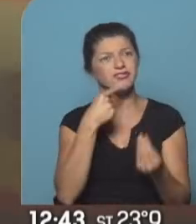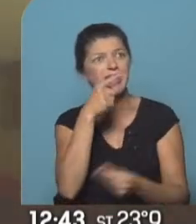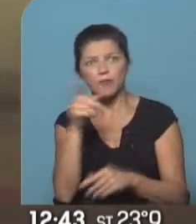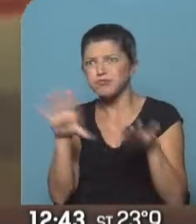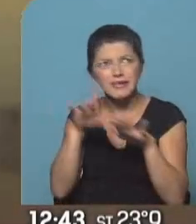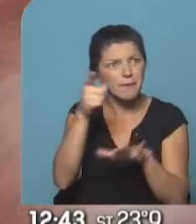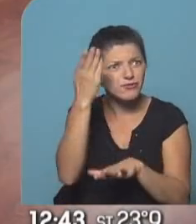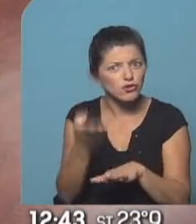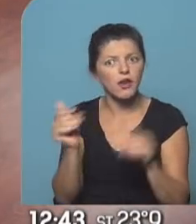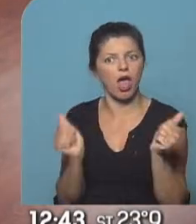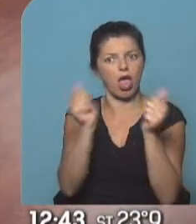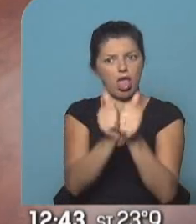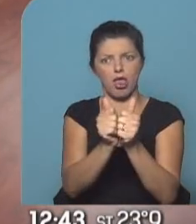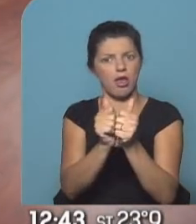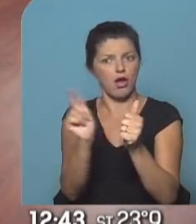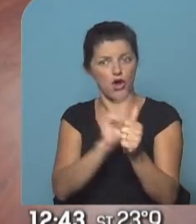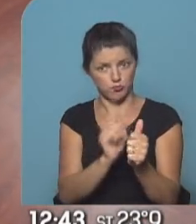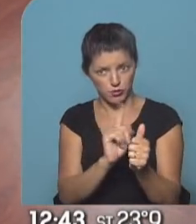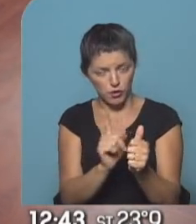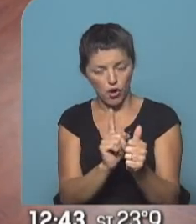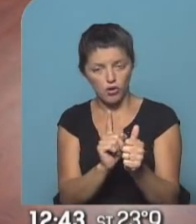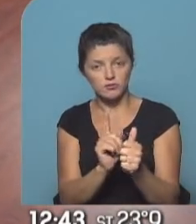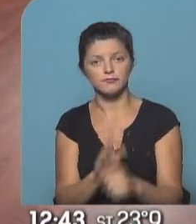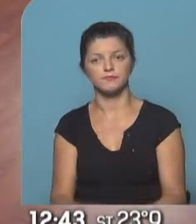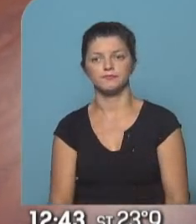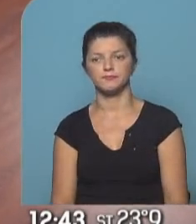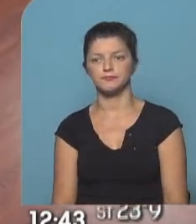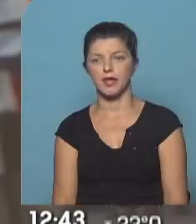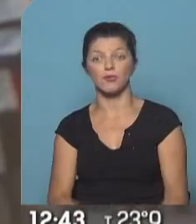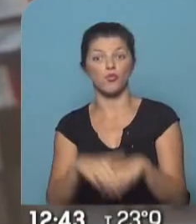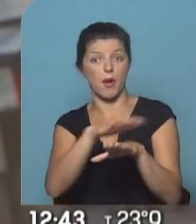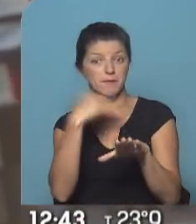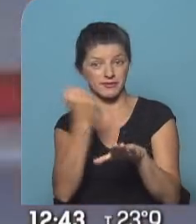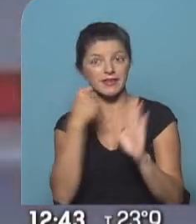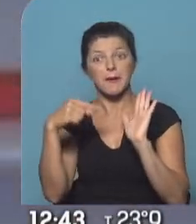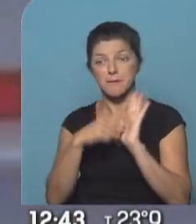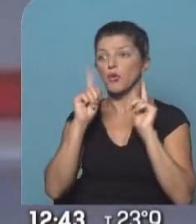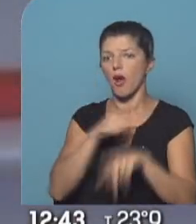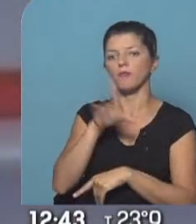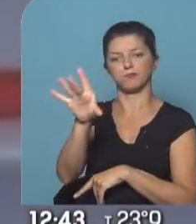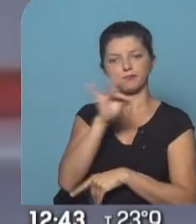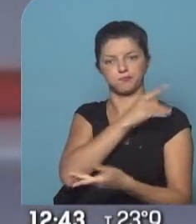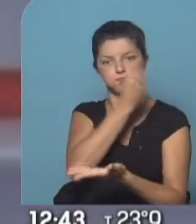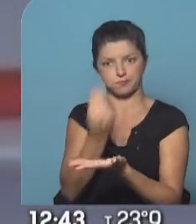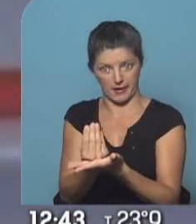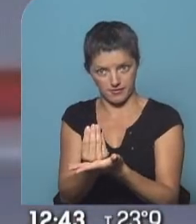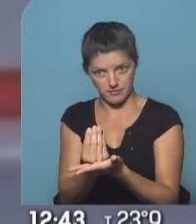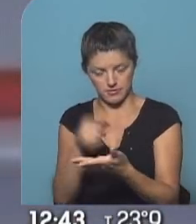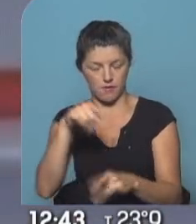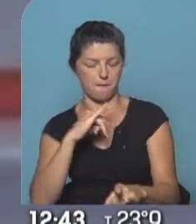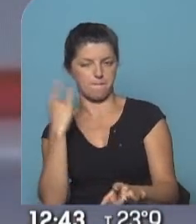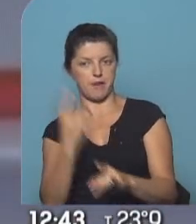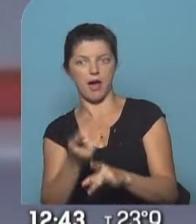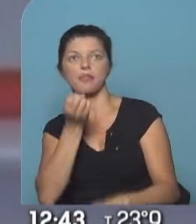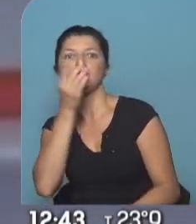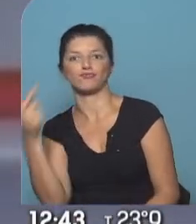persona que tenés que tener tan cerca en lugares tan prioritarios, por un lado. Pero por otro lado, en relación a lo que estabas mencionando, Jorge, pensaba, bueno,